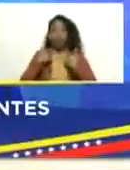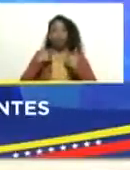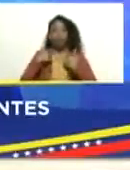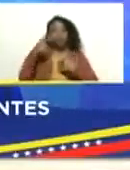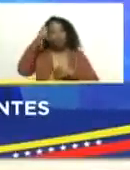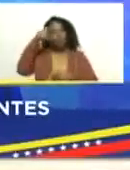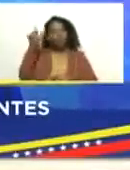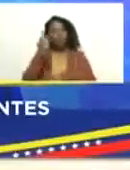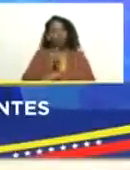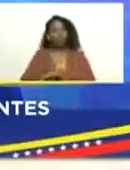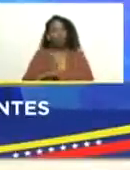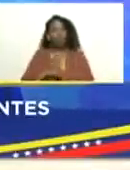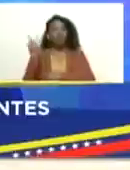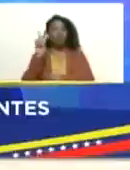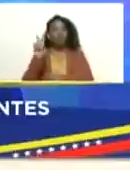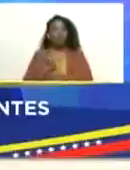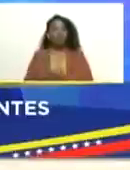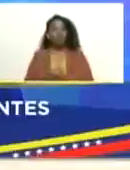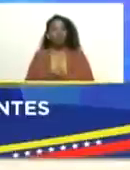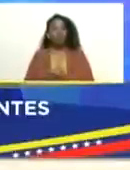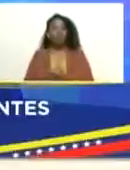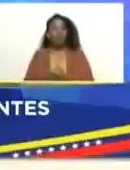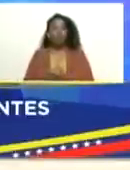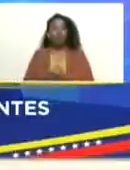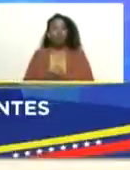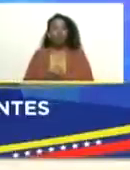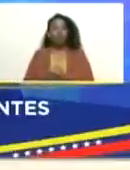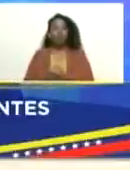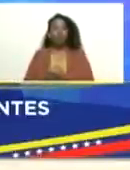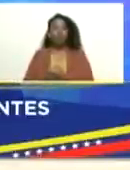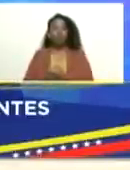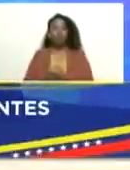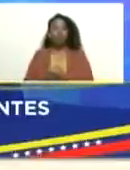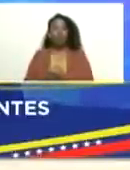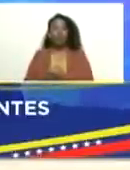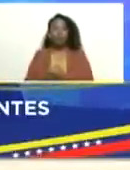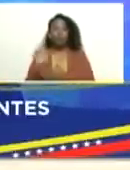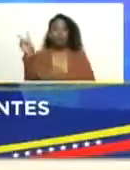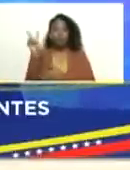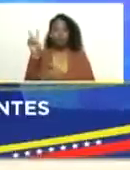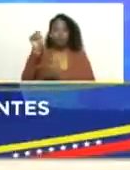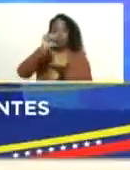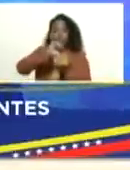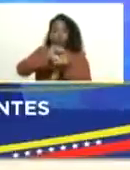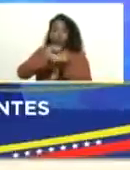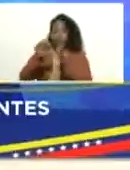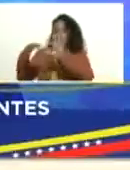Venezuela. La relación entre Irán y Venezuela no es una